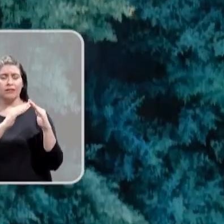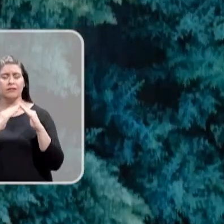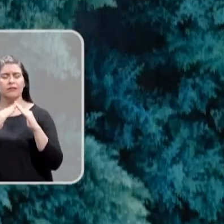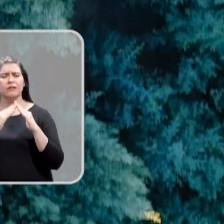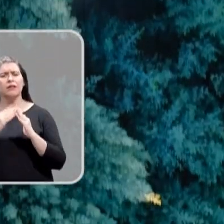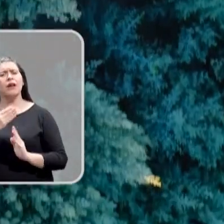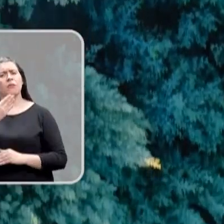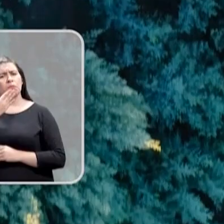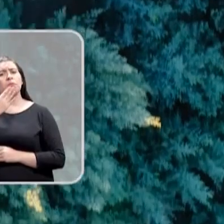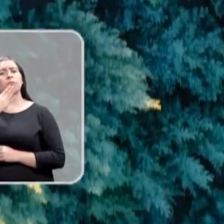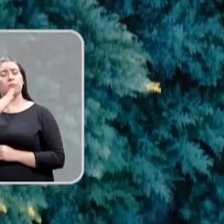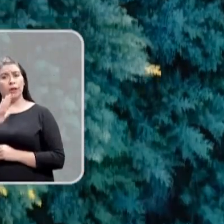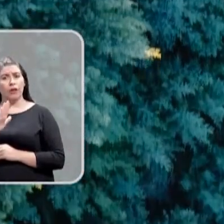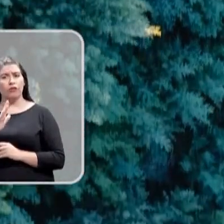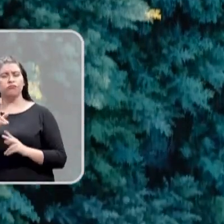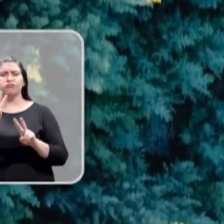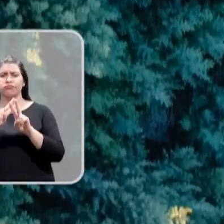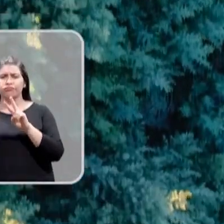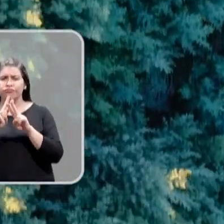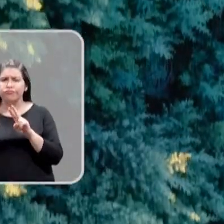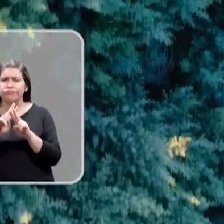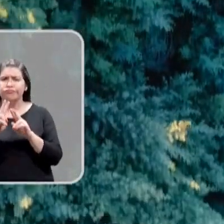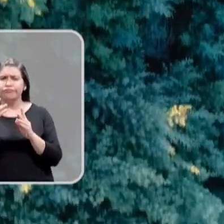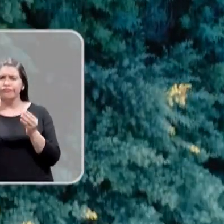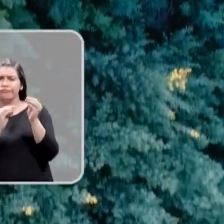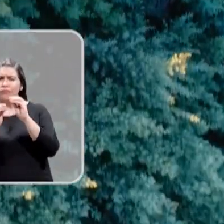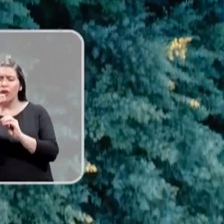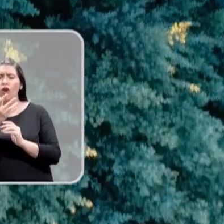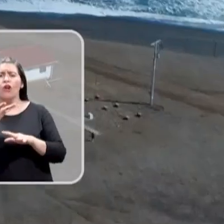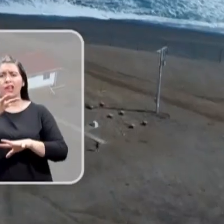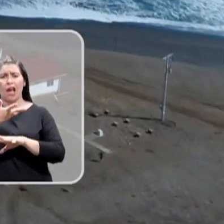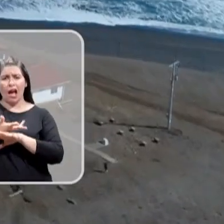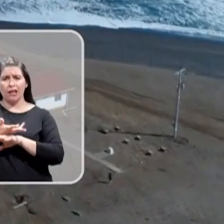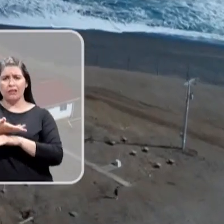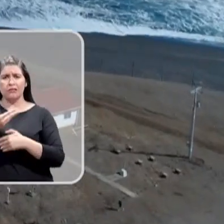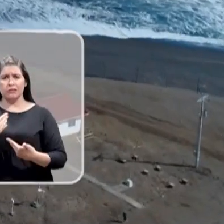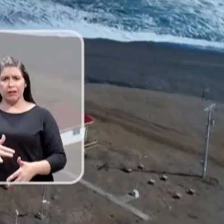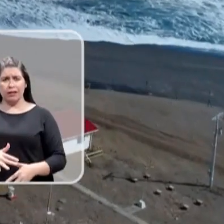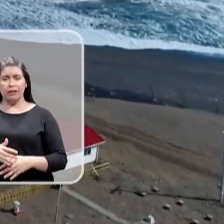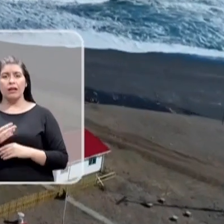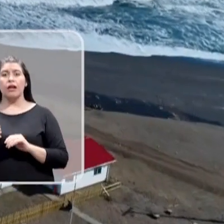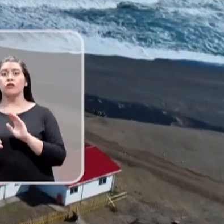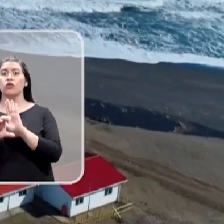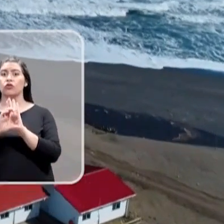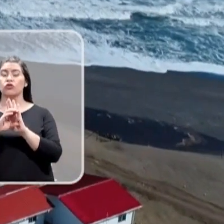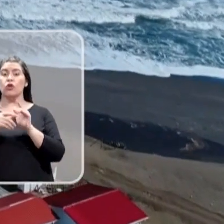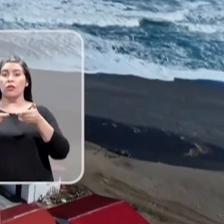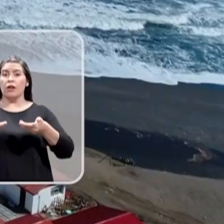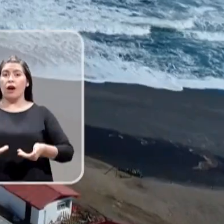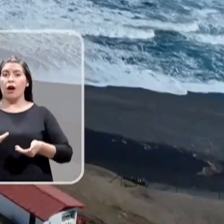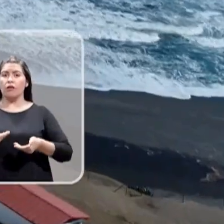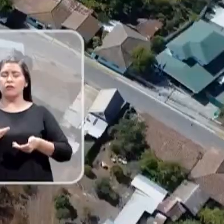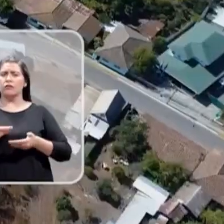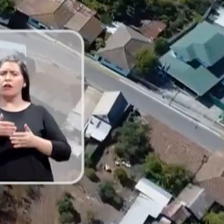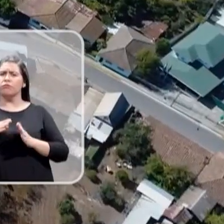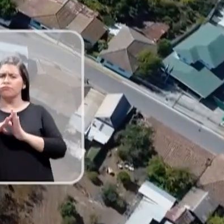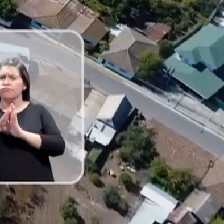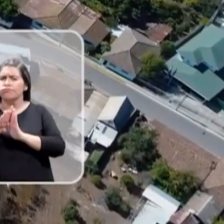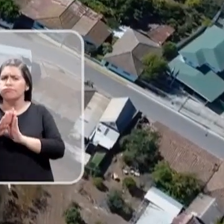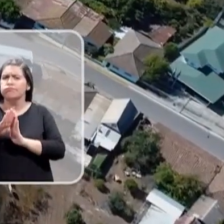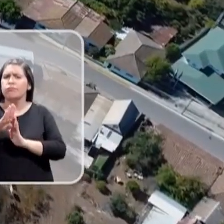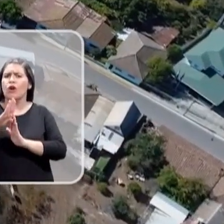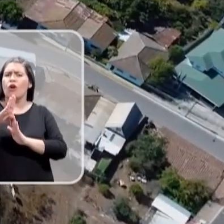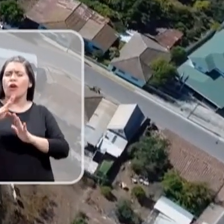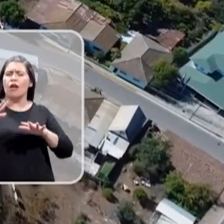casas? ¿No sería más efectivo reparar y mejorar lo que ya hay? El Constitución de hoy se